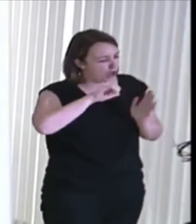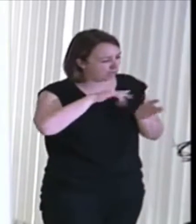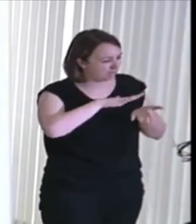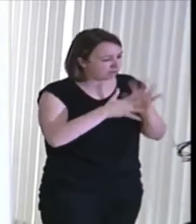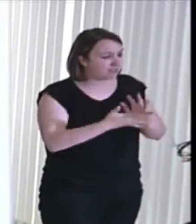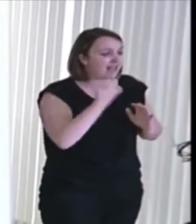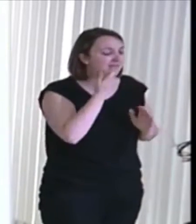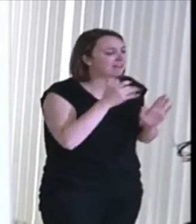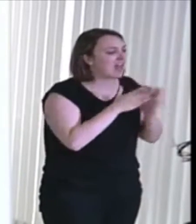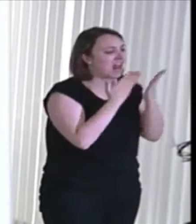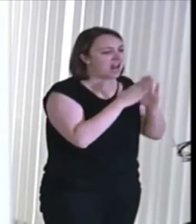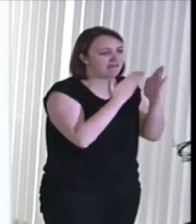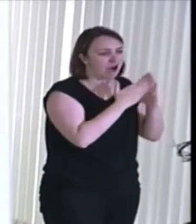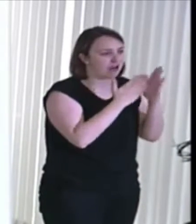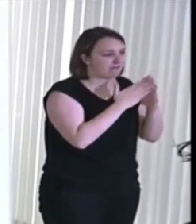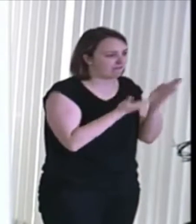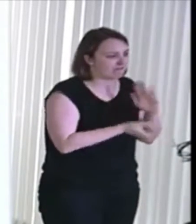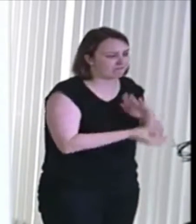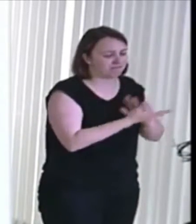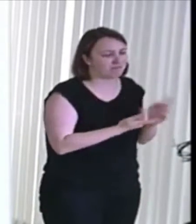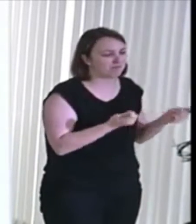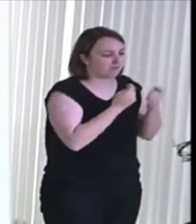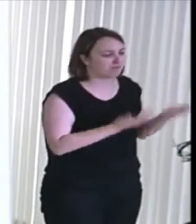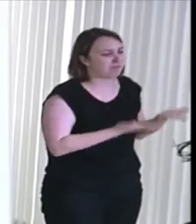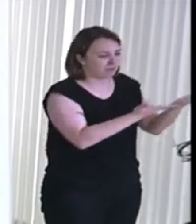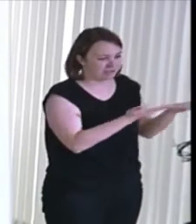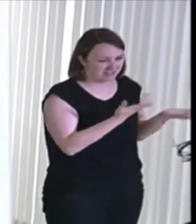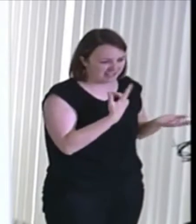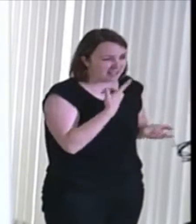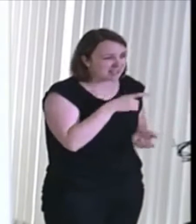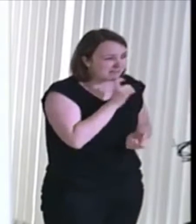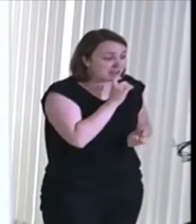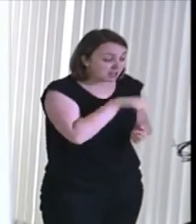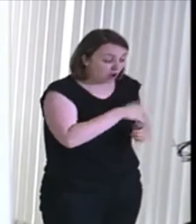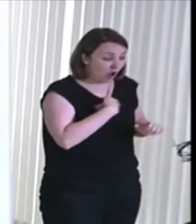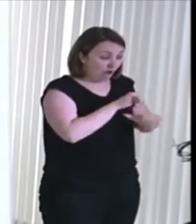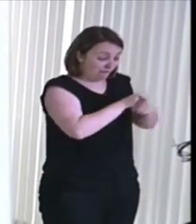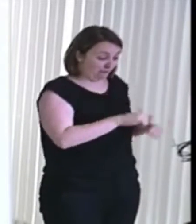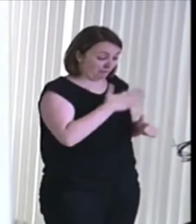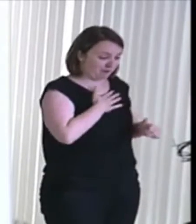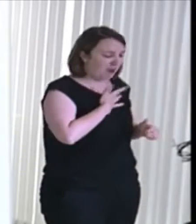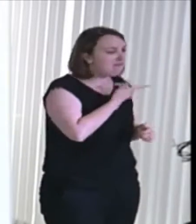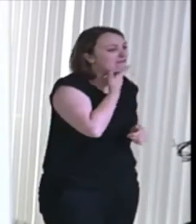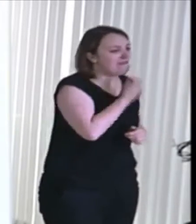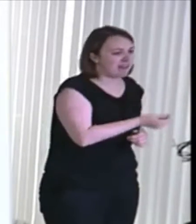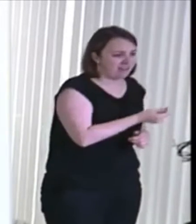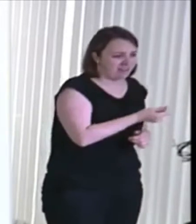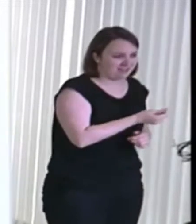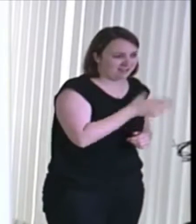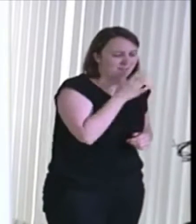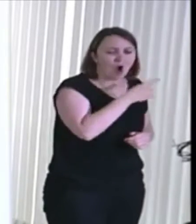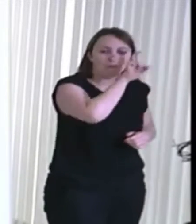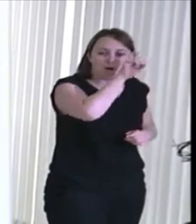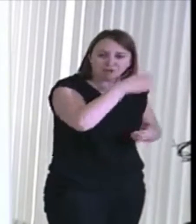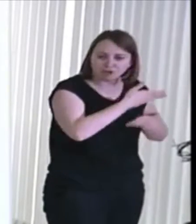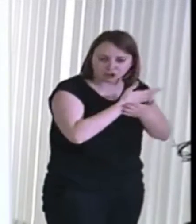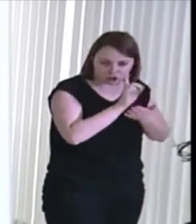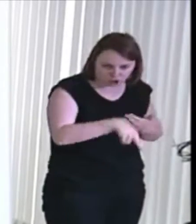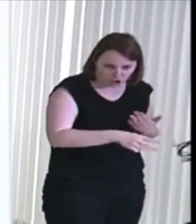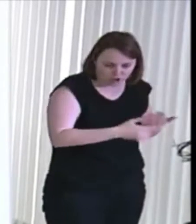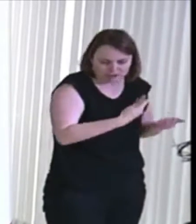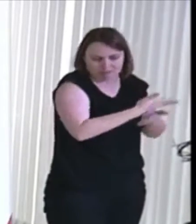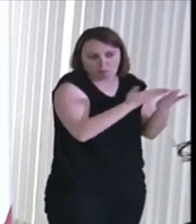es publicar libros. Es muy complicado publicar y es una manera fácil de hacer que la gente, no solamente profesores, sino cualquiera que